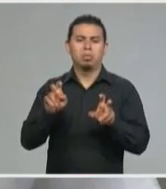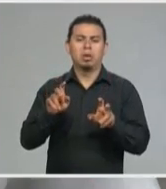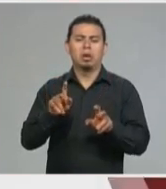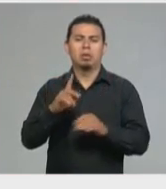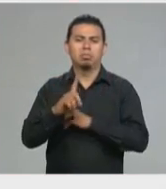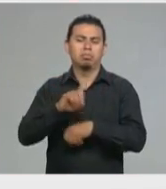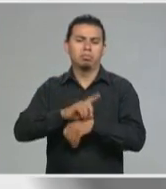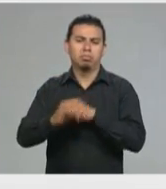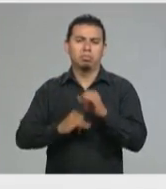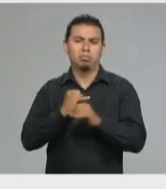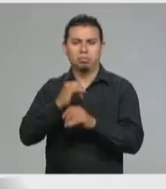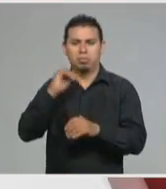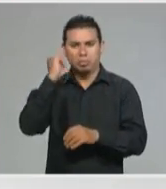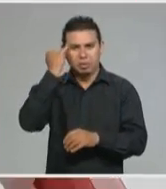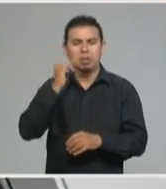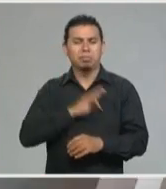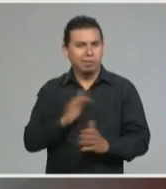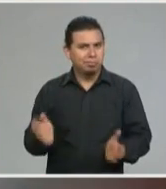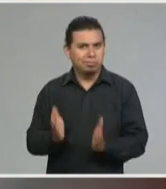Tututepec.